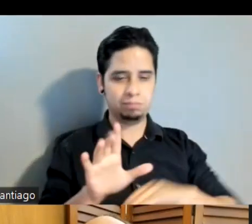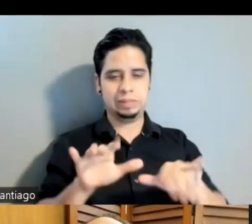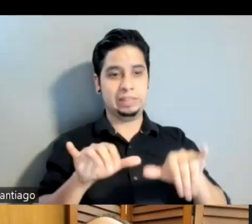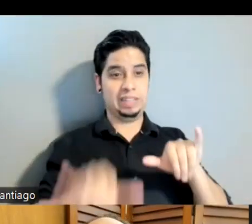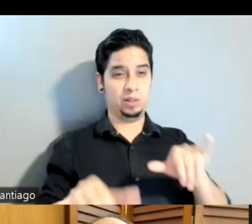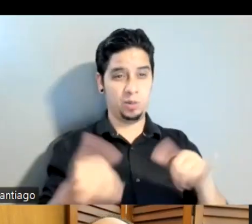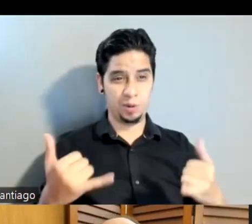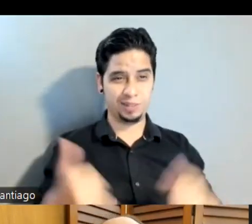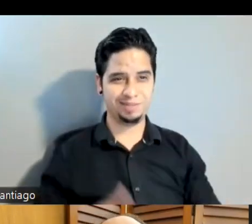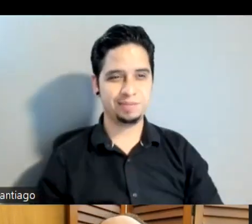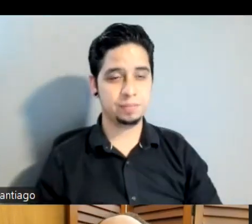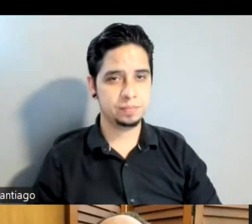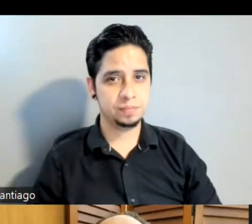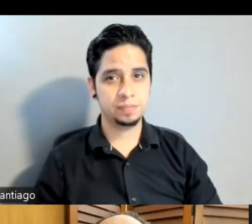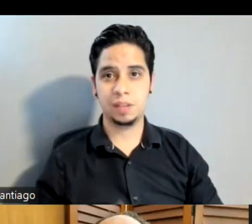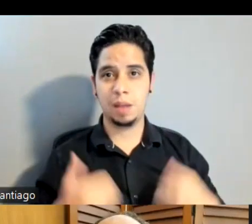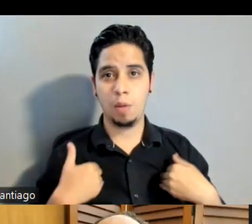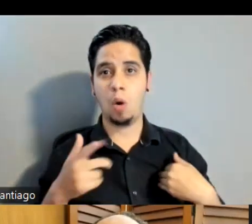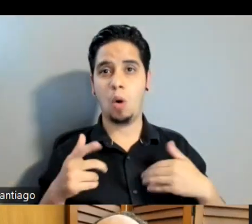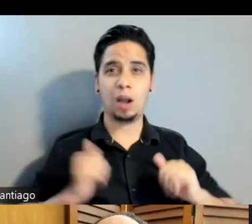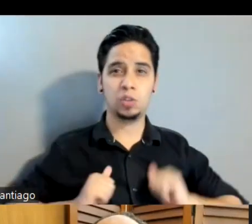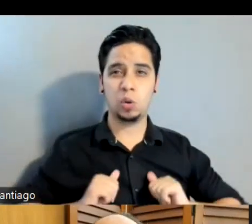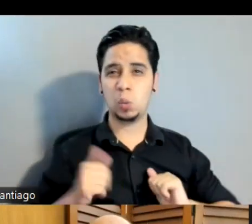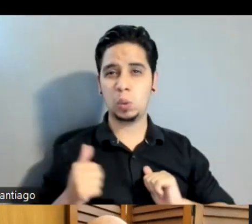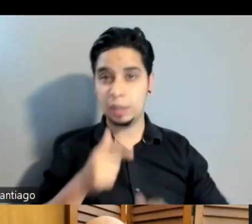programa que tenemos el gran actor Jorge Armando.